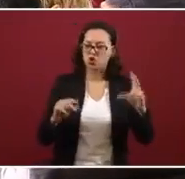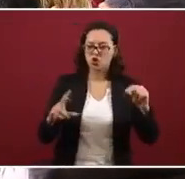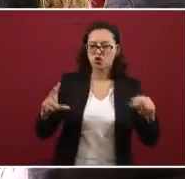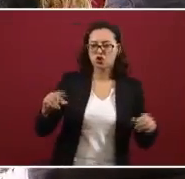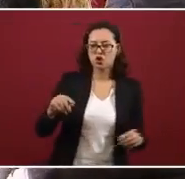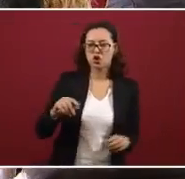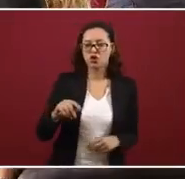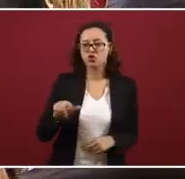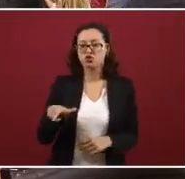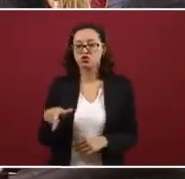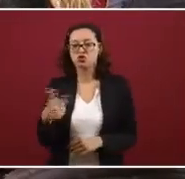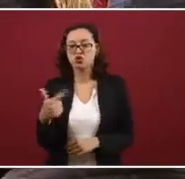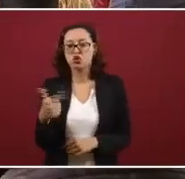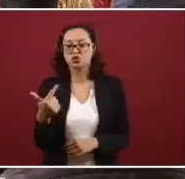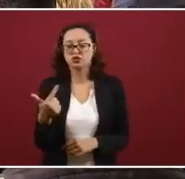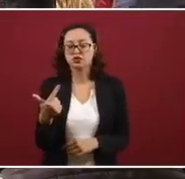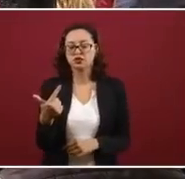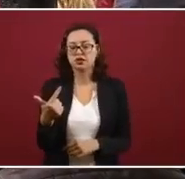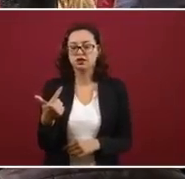Doce.